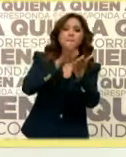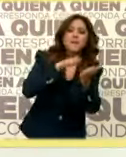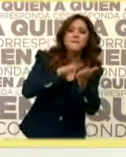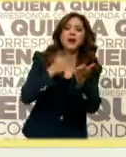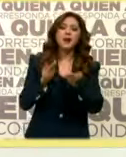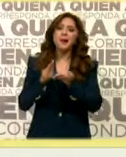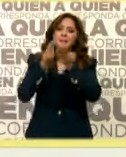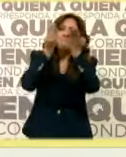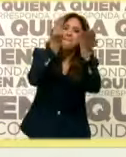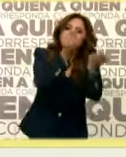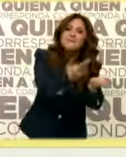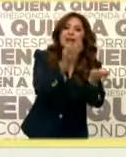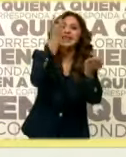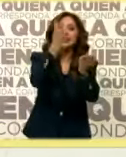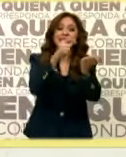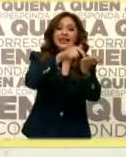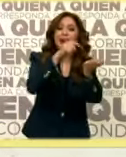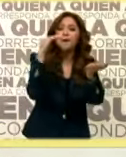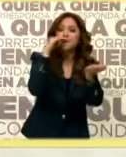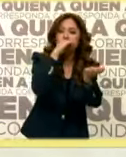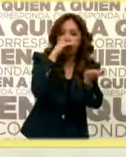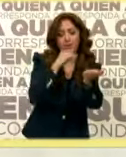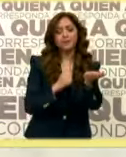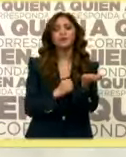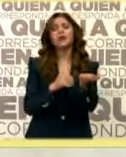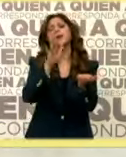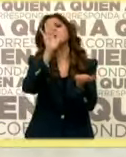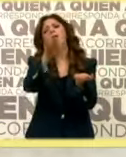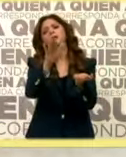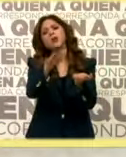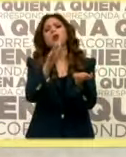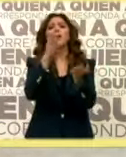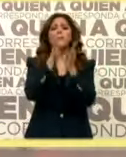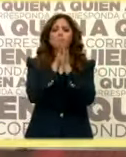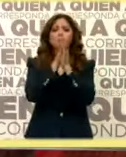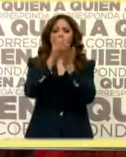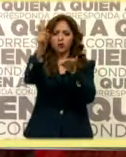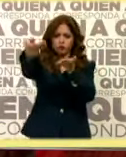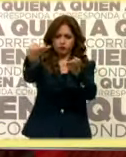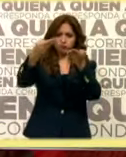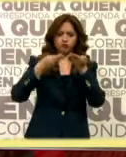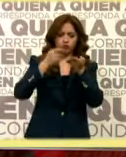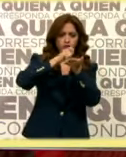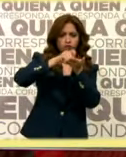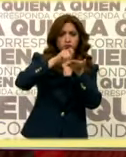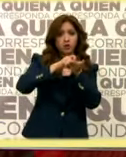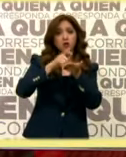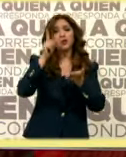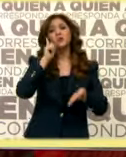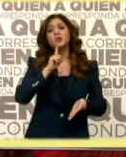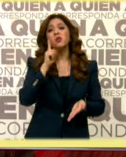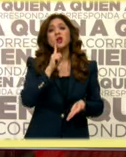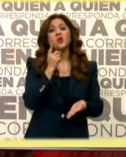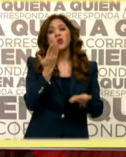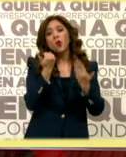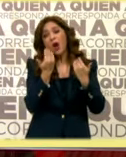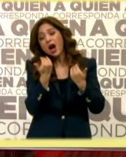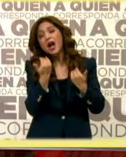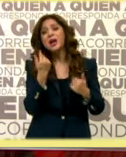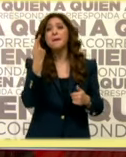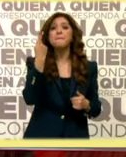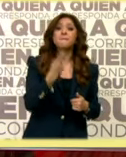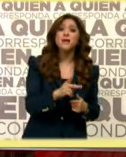que es gratuito, y le dice a la chica, déme el formato para llenarlo, y la chica le dice, no tengo, pero si